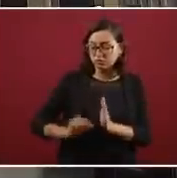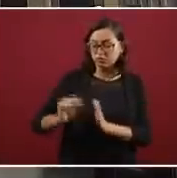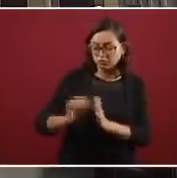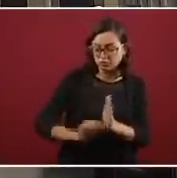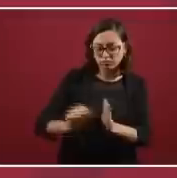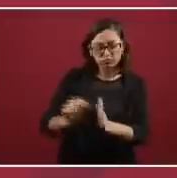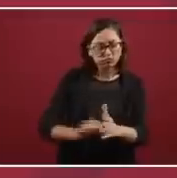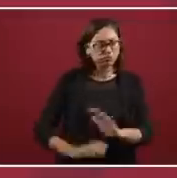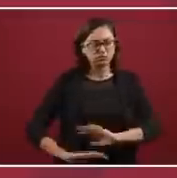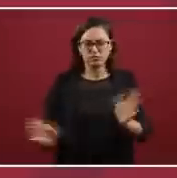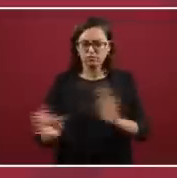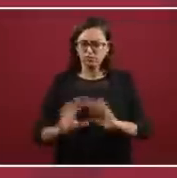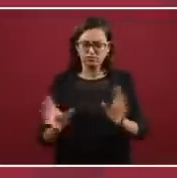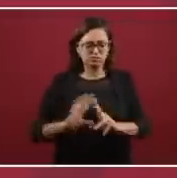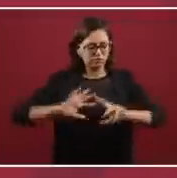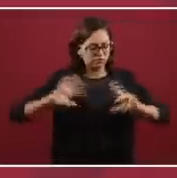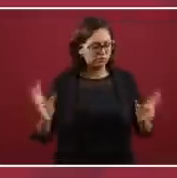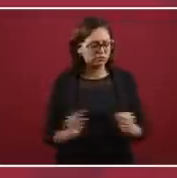sino todo.